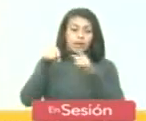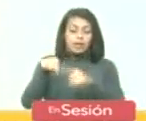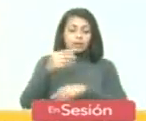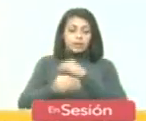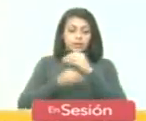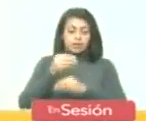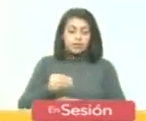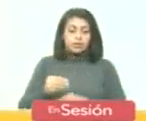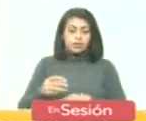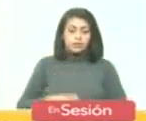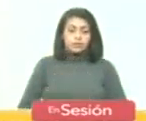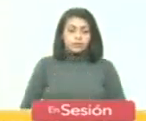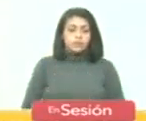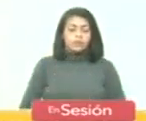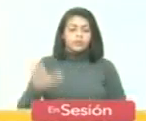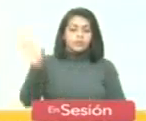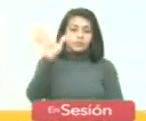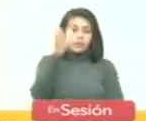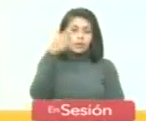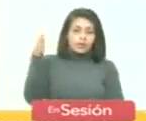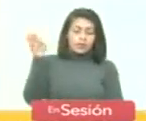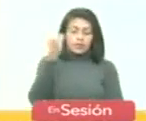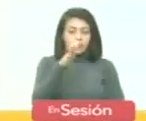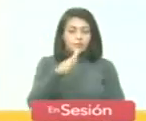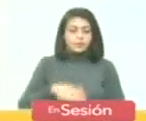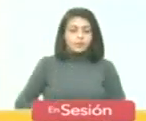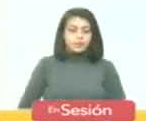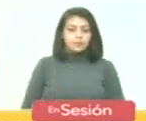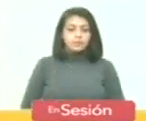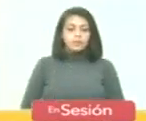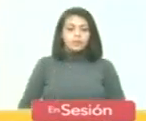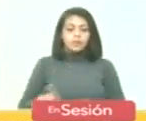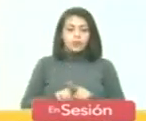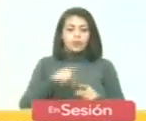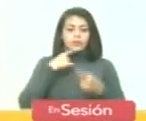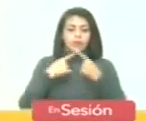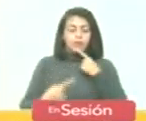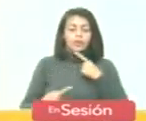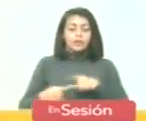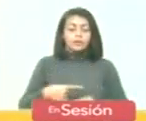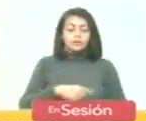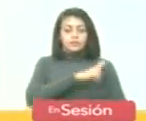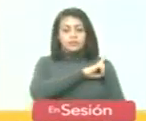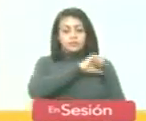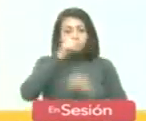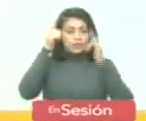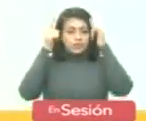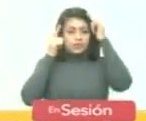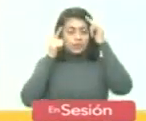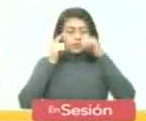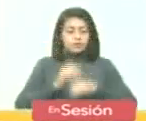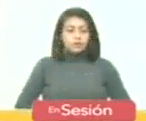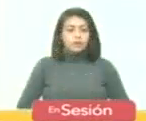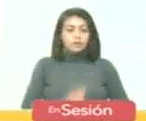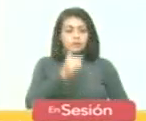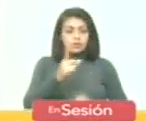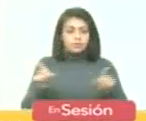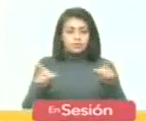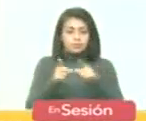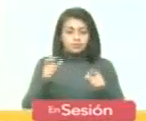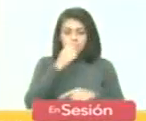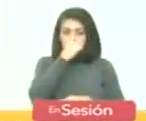trajo consigo la bandera tricolor, como dijera el comandante Chávez en el primer